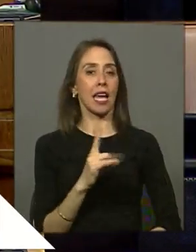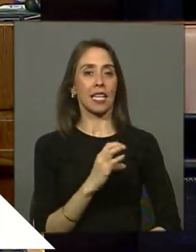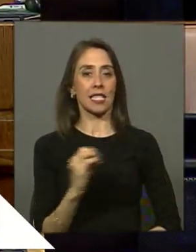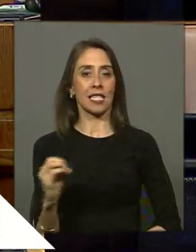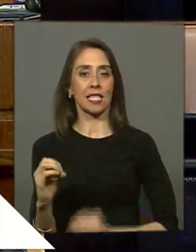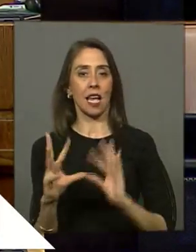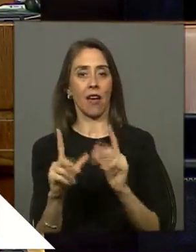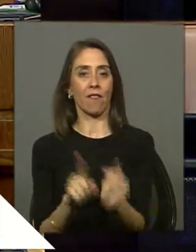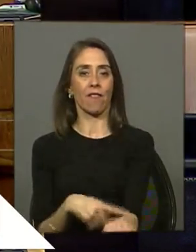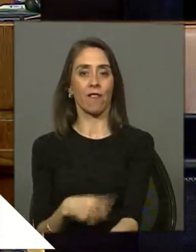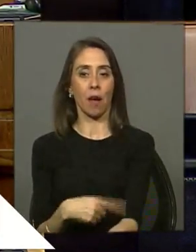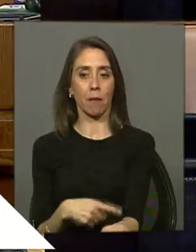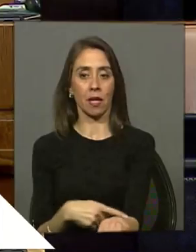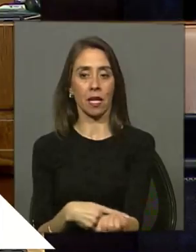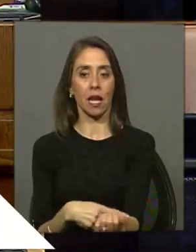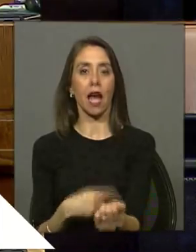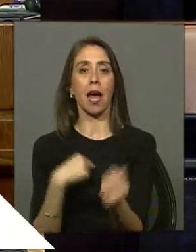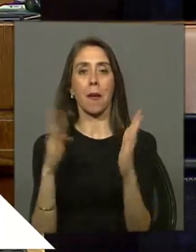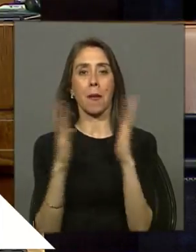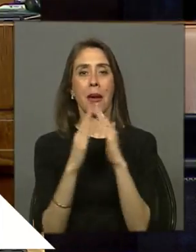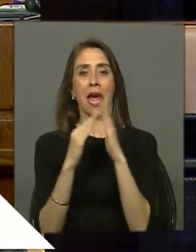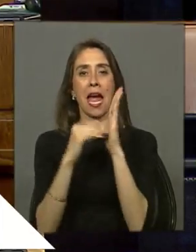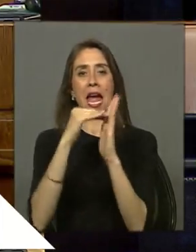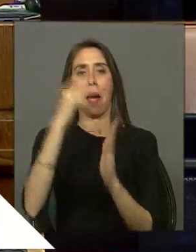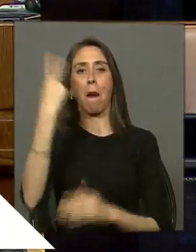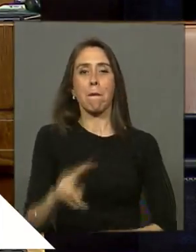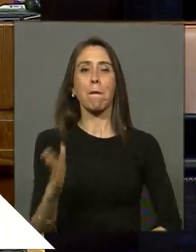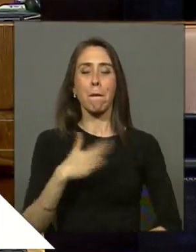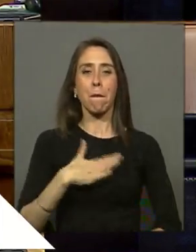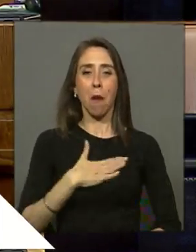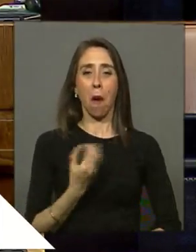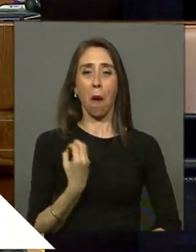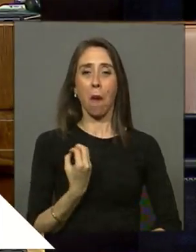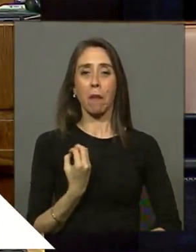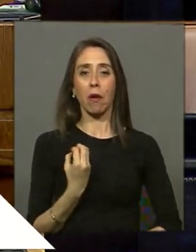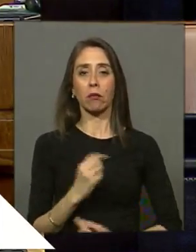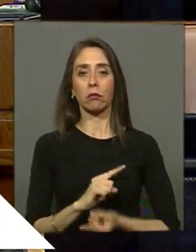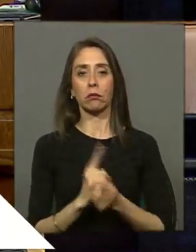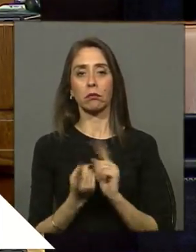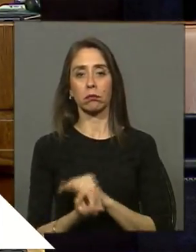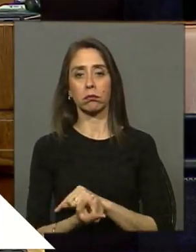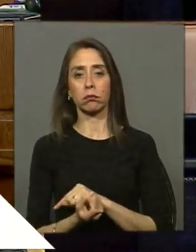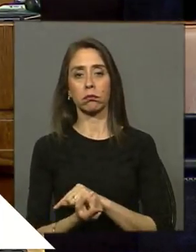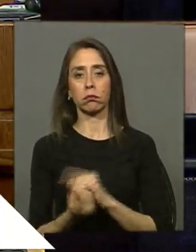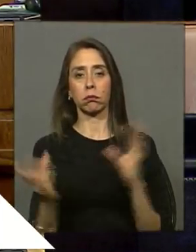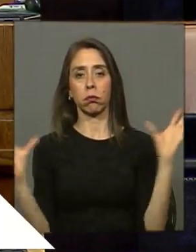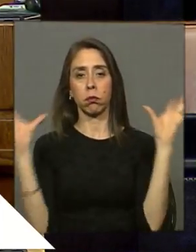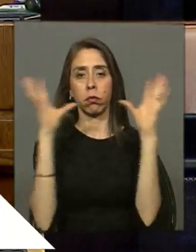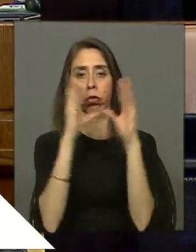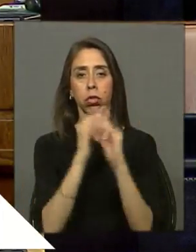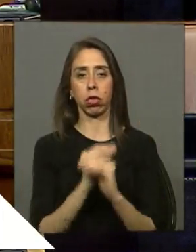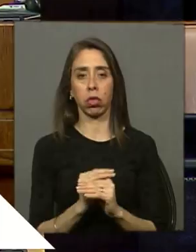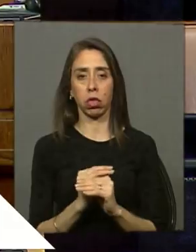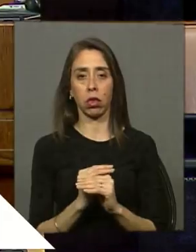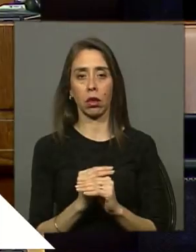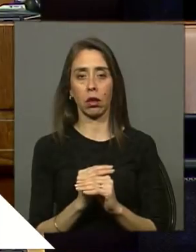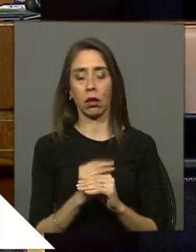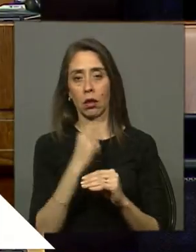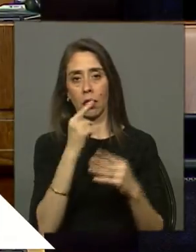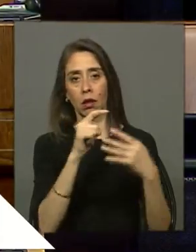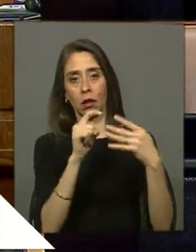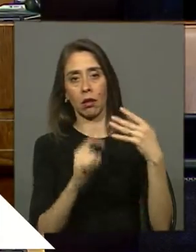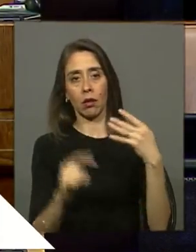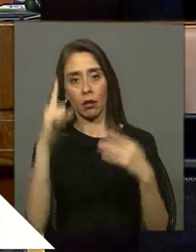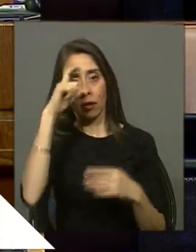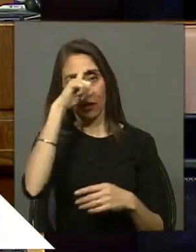de familias de la vivienda propia se ve hoy día claramente oscurecido con todas estas dificultades que